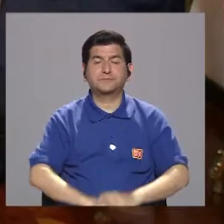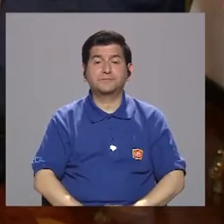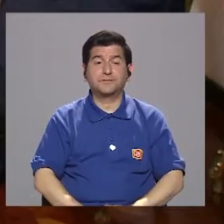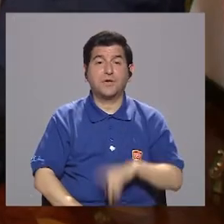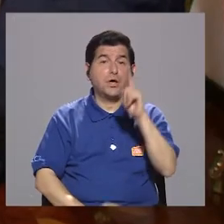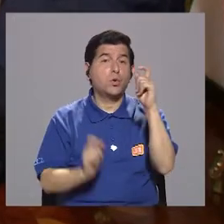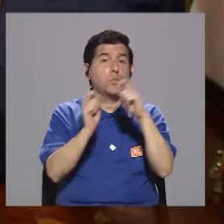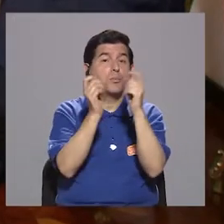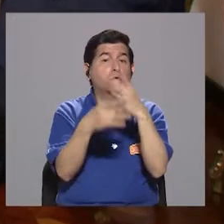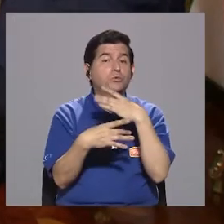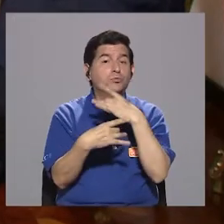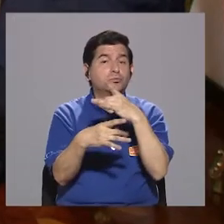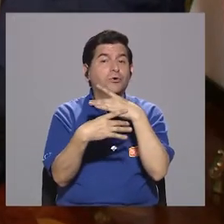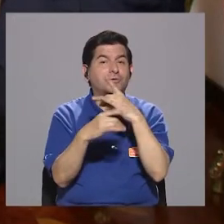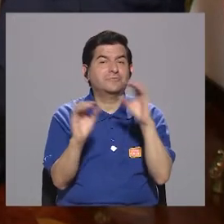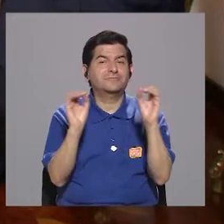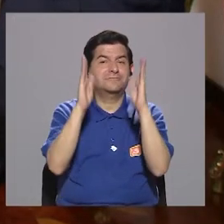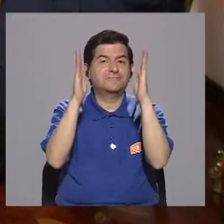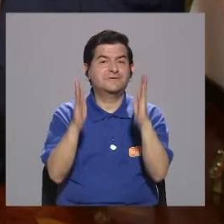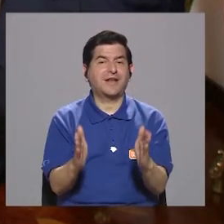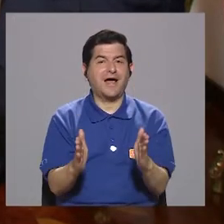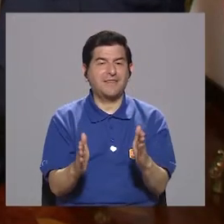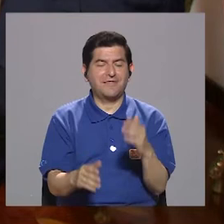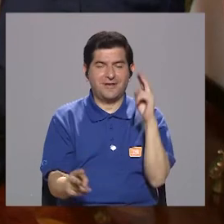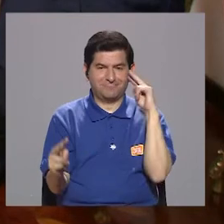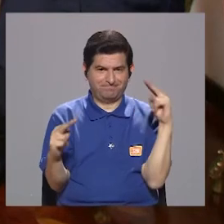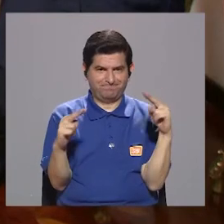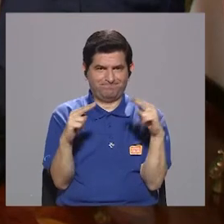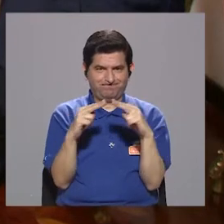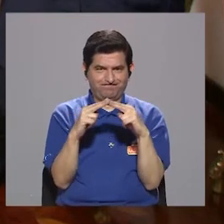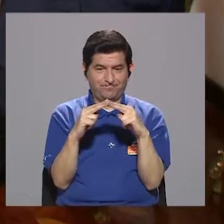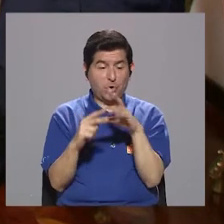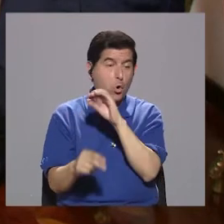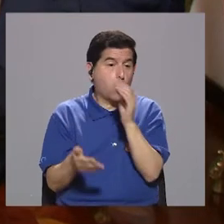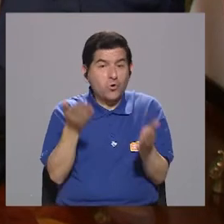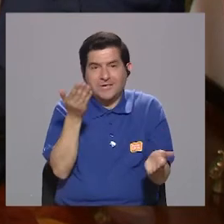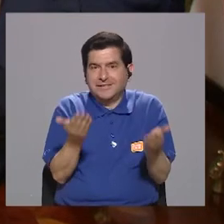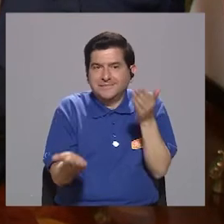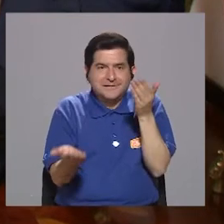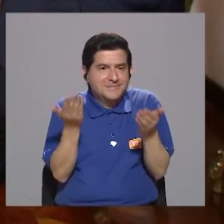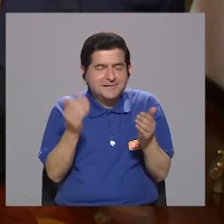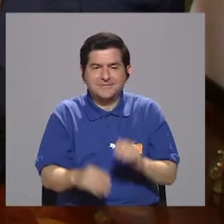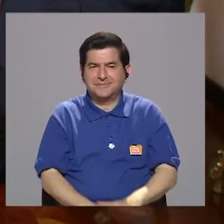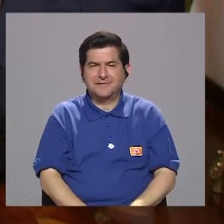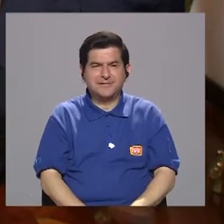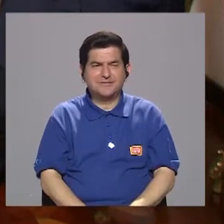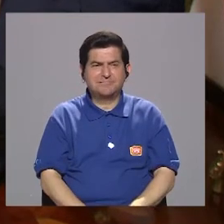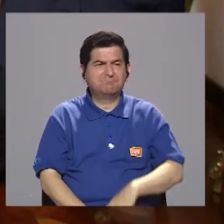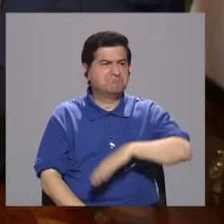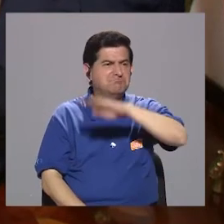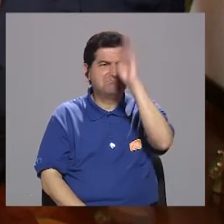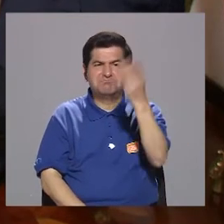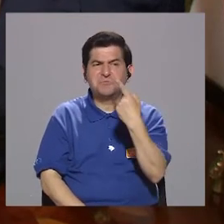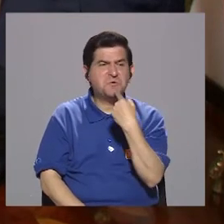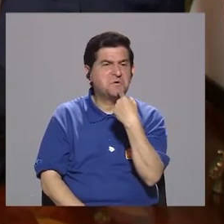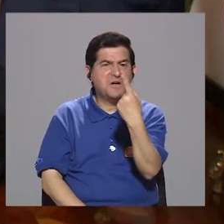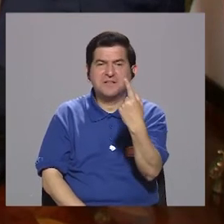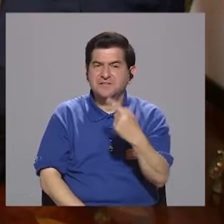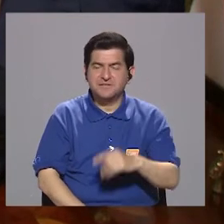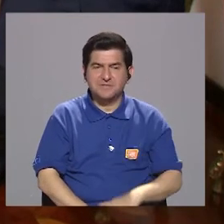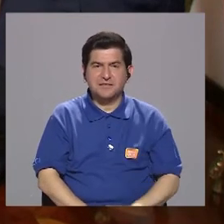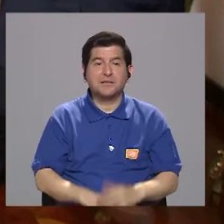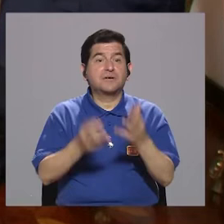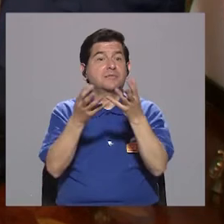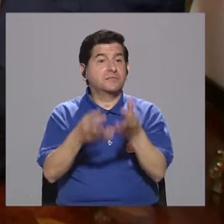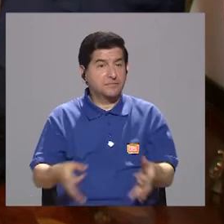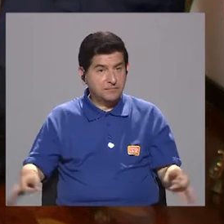que es interesante que nadie conoce, o por lo menos nunca se ha dicho,